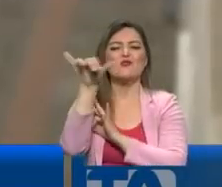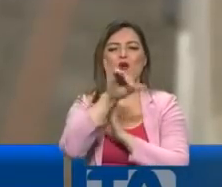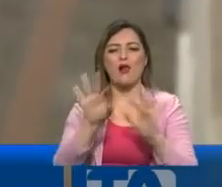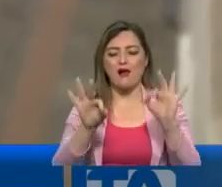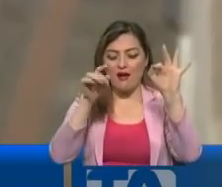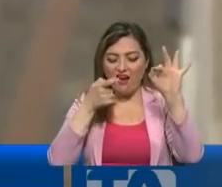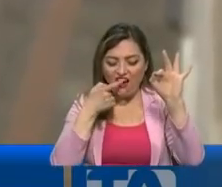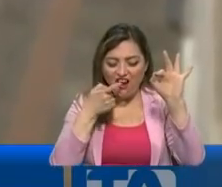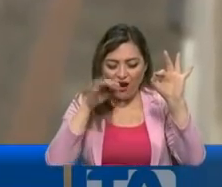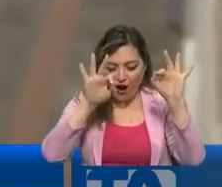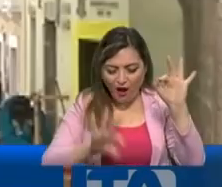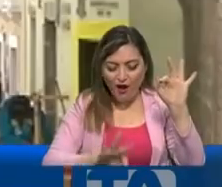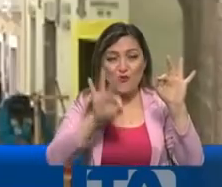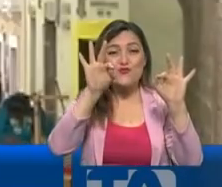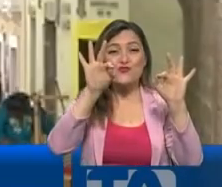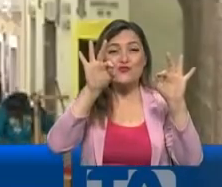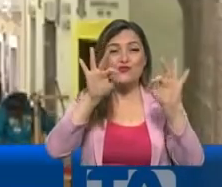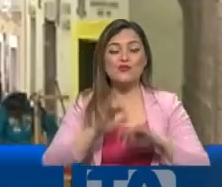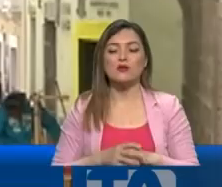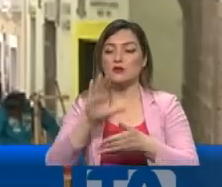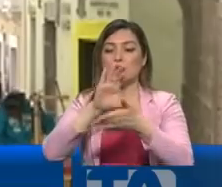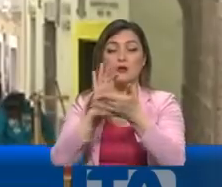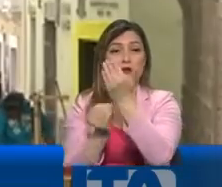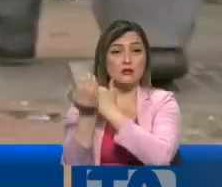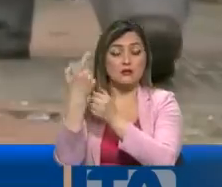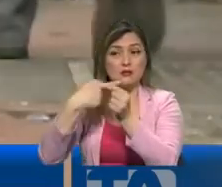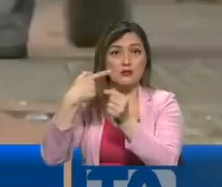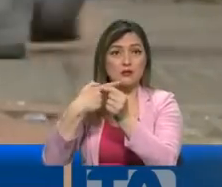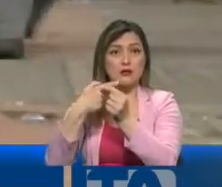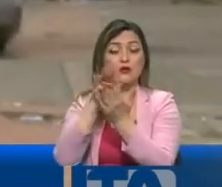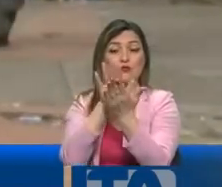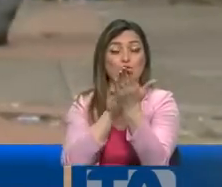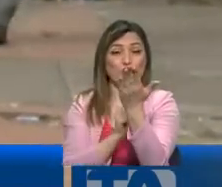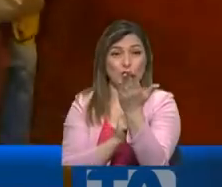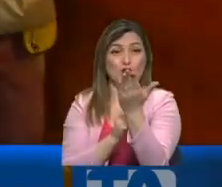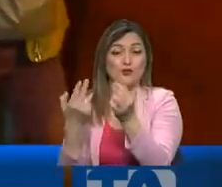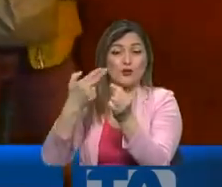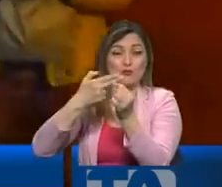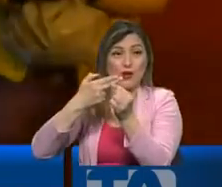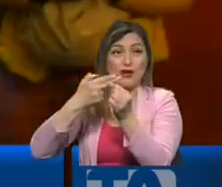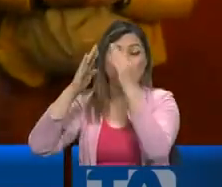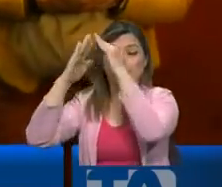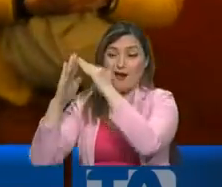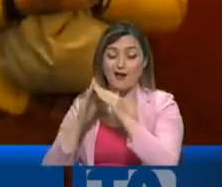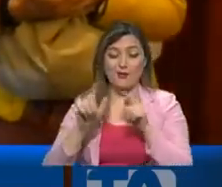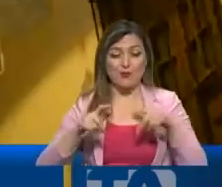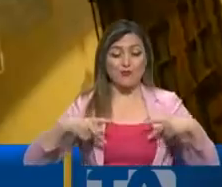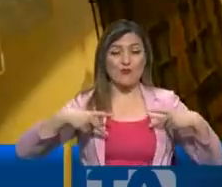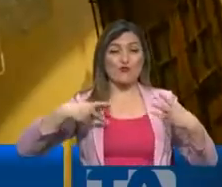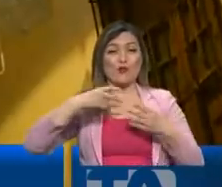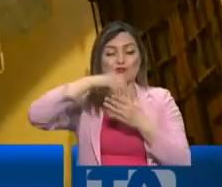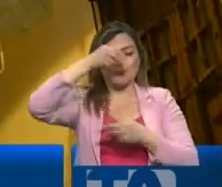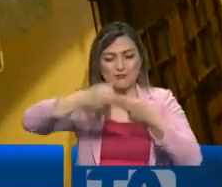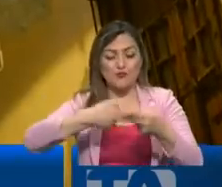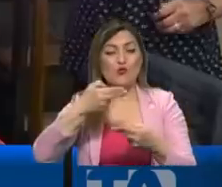Quito. No fue casual. Hubo un proyecto detrás que involucró a los vecinos, emprendedores, gestores